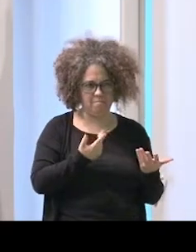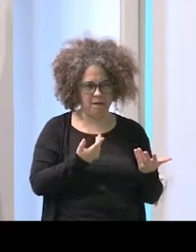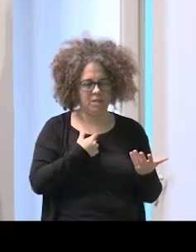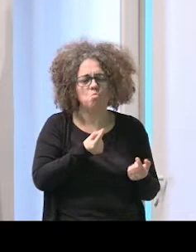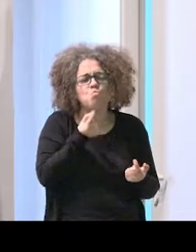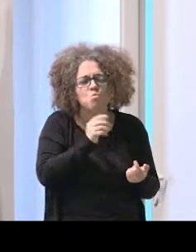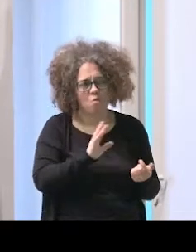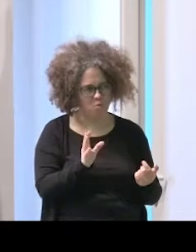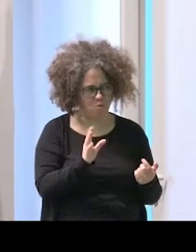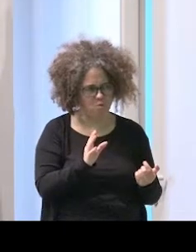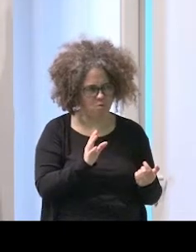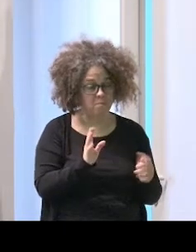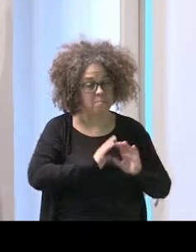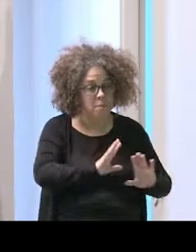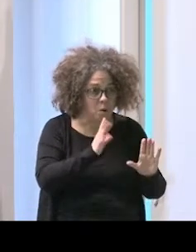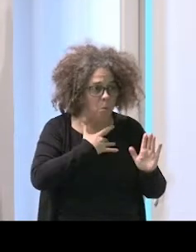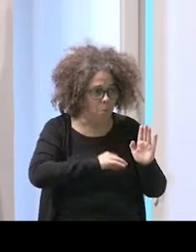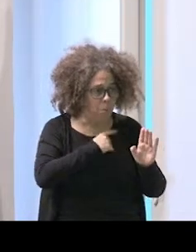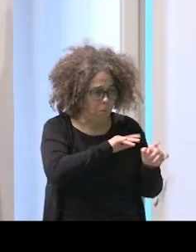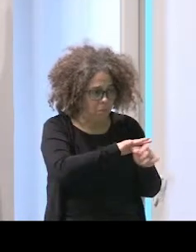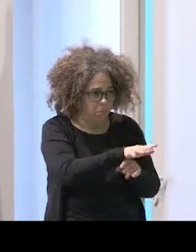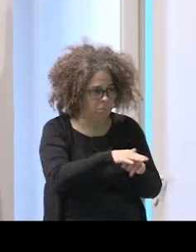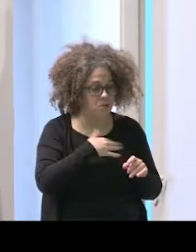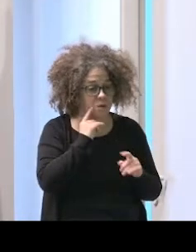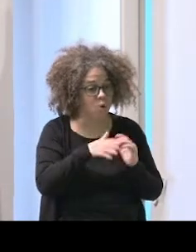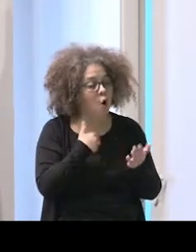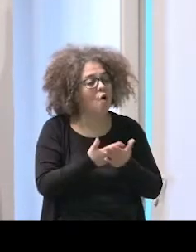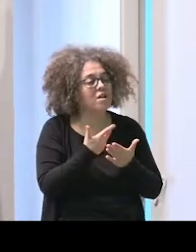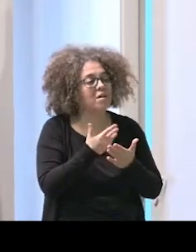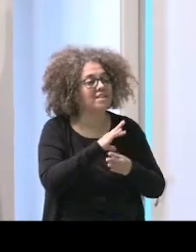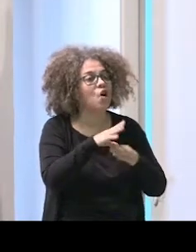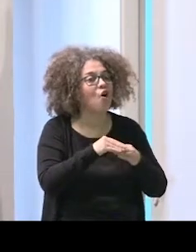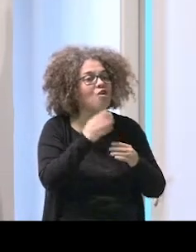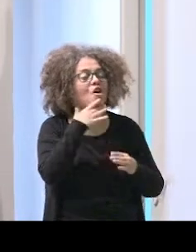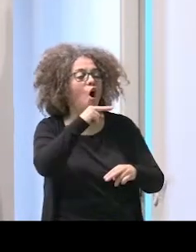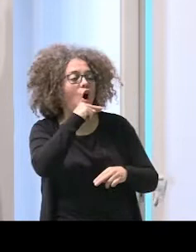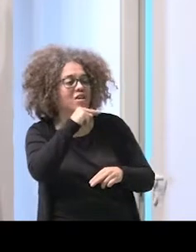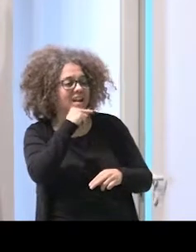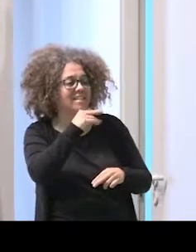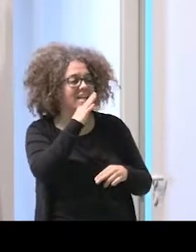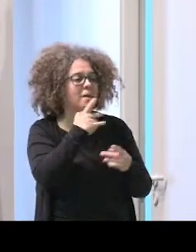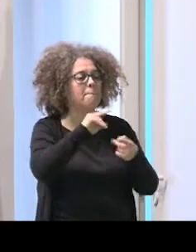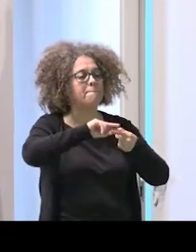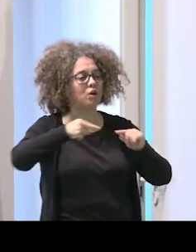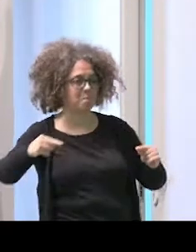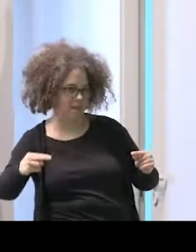muy poco probable que la tenga, pero bueno, si tú confirmas con orina, eso es verde y con asas, va a misa. Eso es una infección congénita,